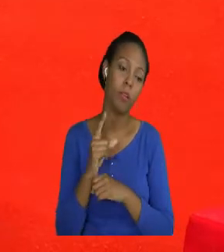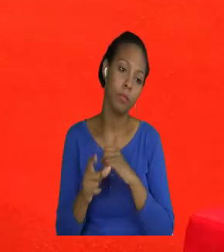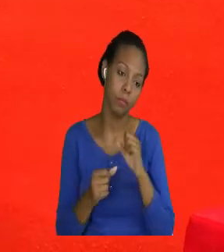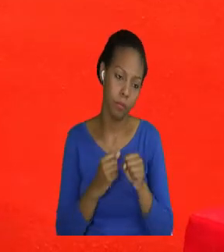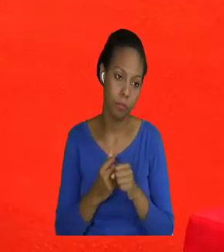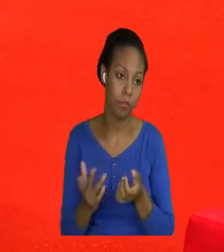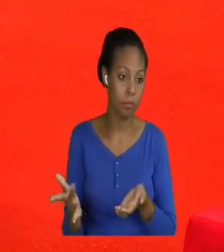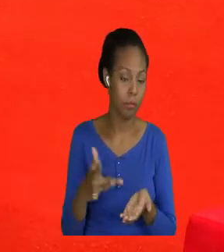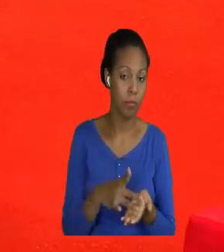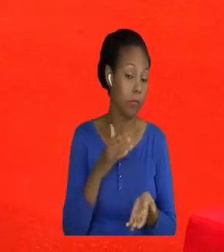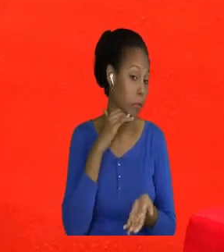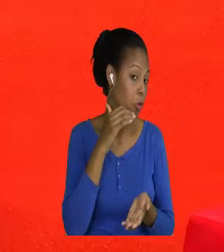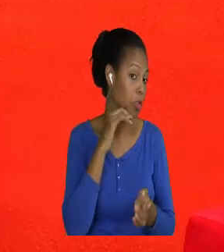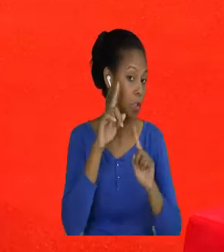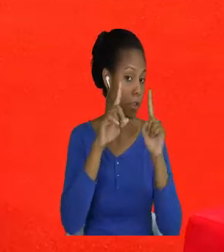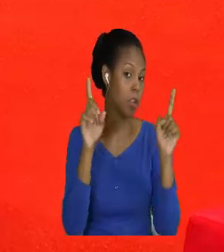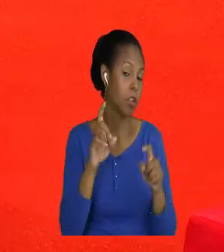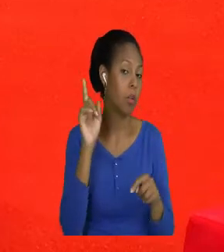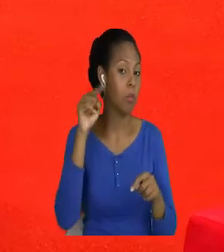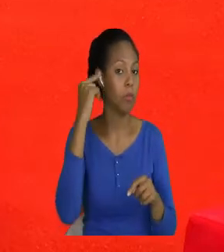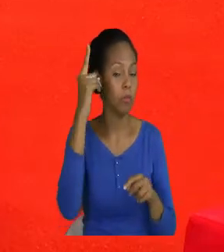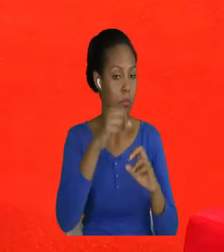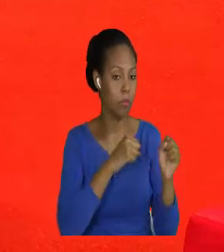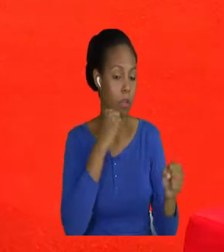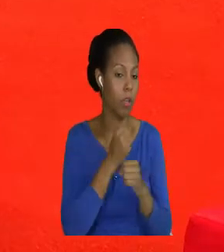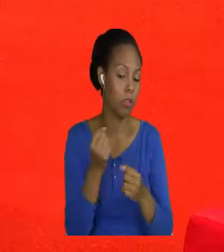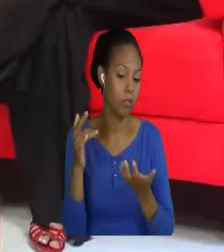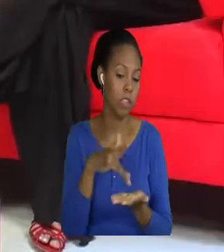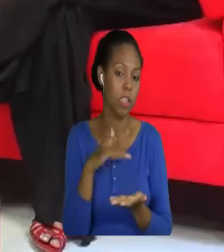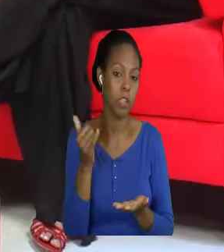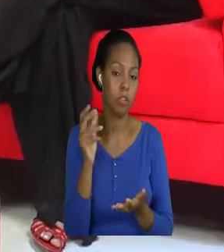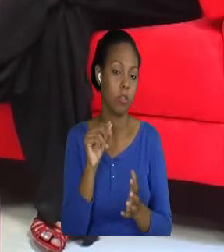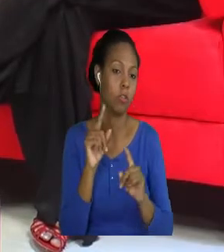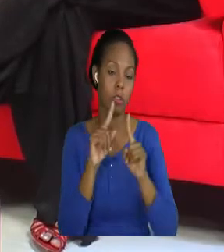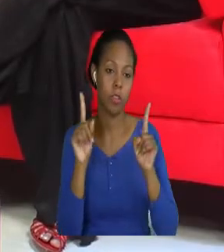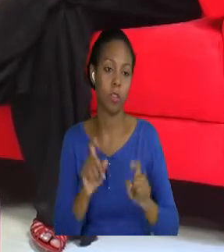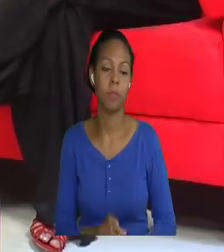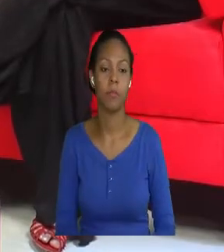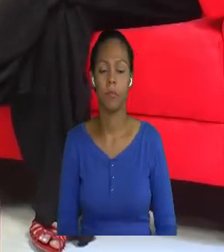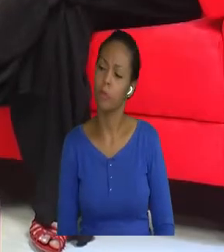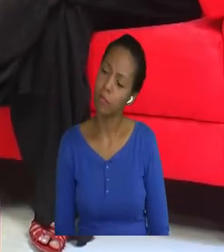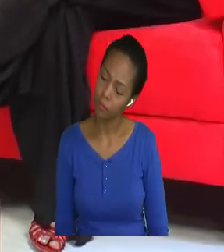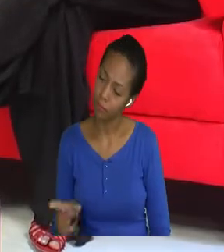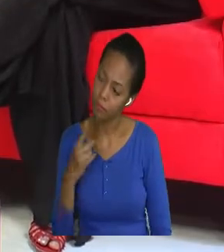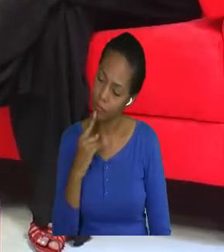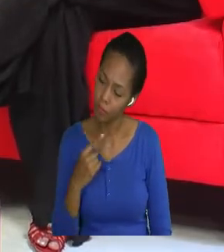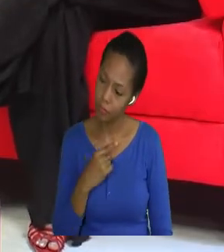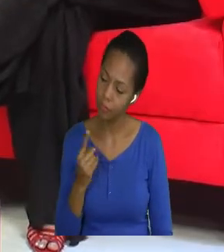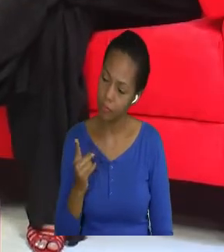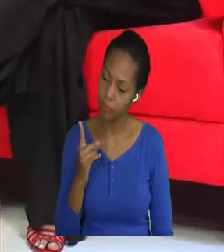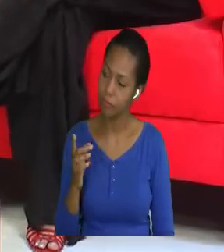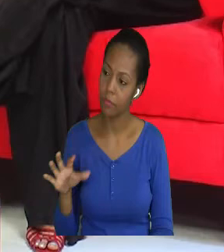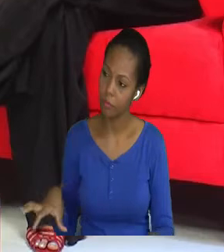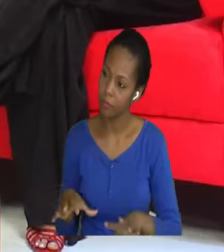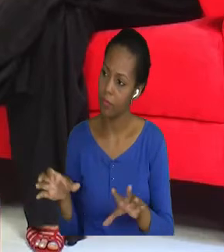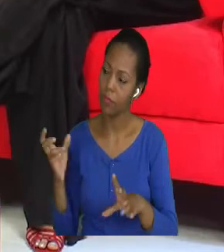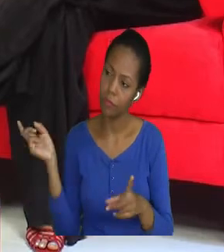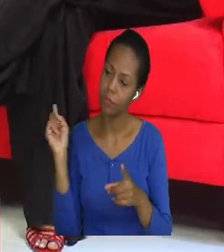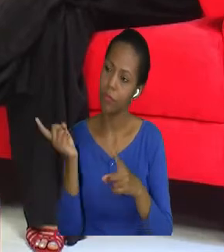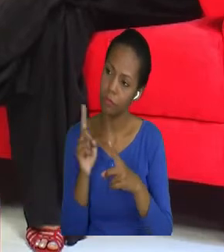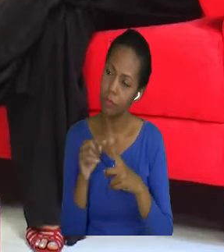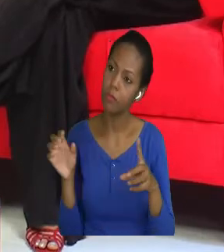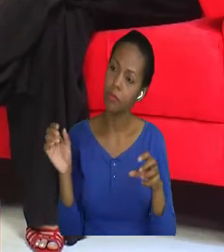entrante estén por acá nuevamente. Claro, esta campaña, tú me dices, Ana, que se ha venido realizando ya hace varios